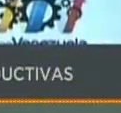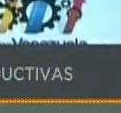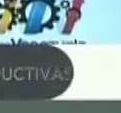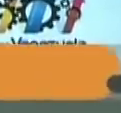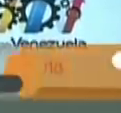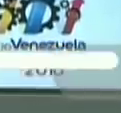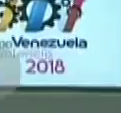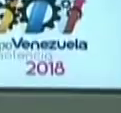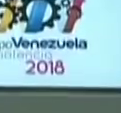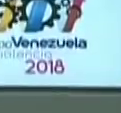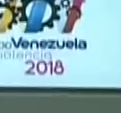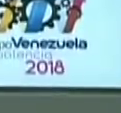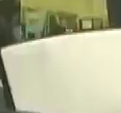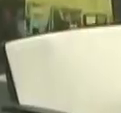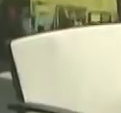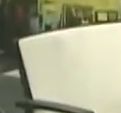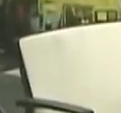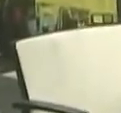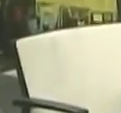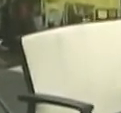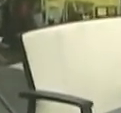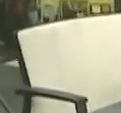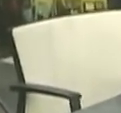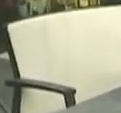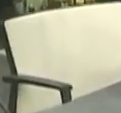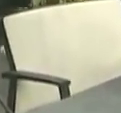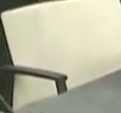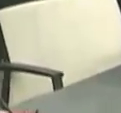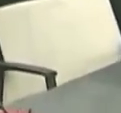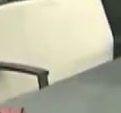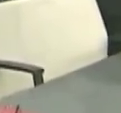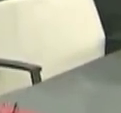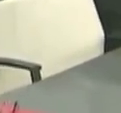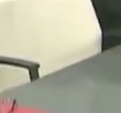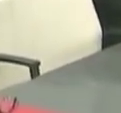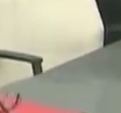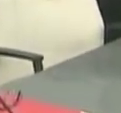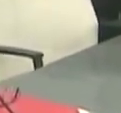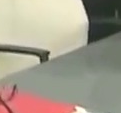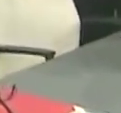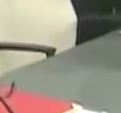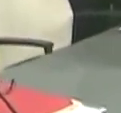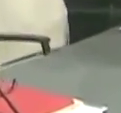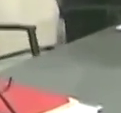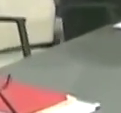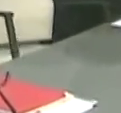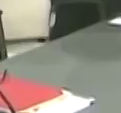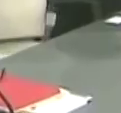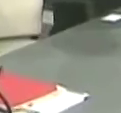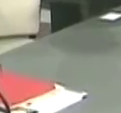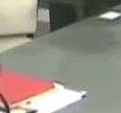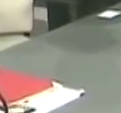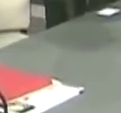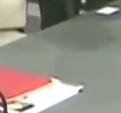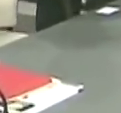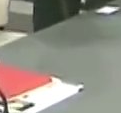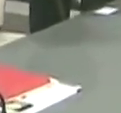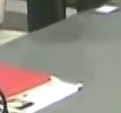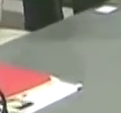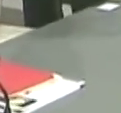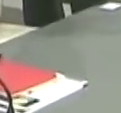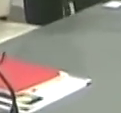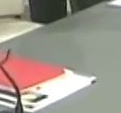industrial militar el ciudadano Nicolás Maduro Moros, presidente constitucional de la República Bolivariana de Venezuela, en ocasión